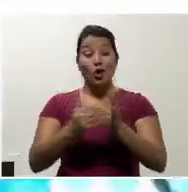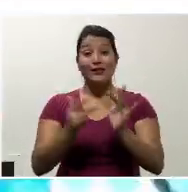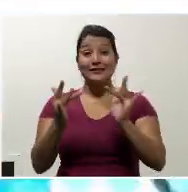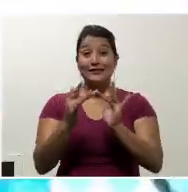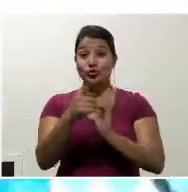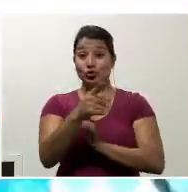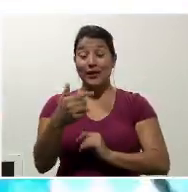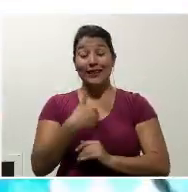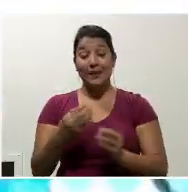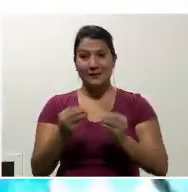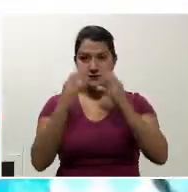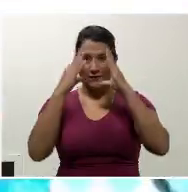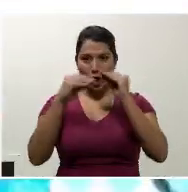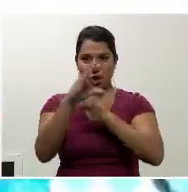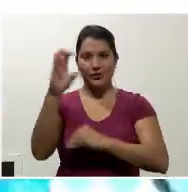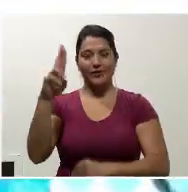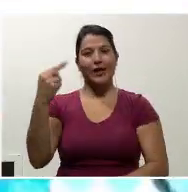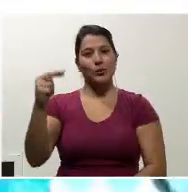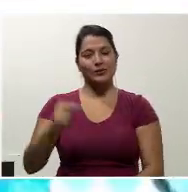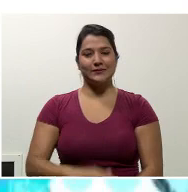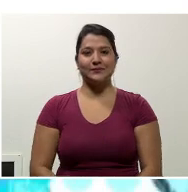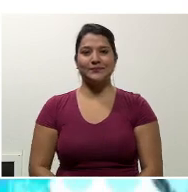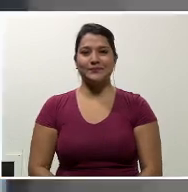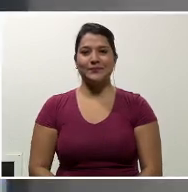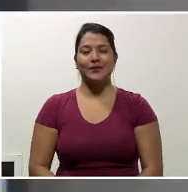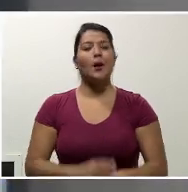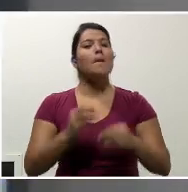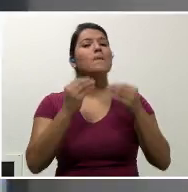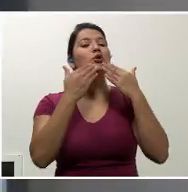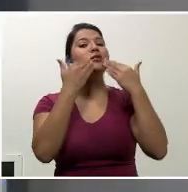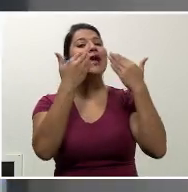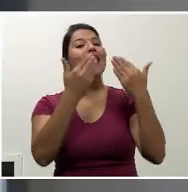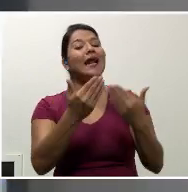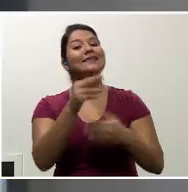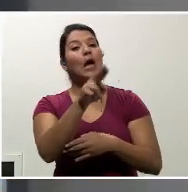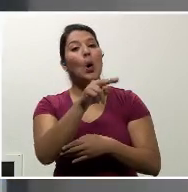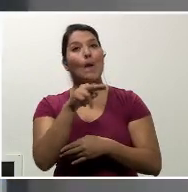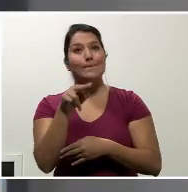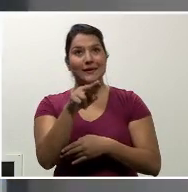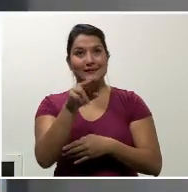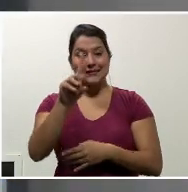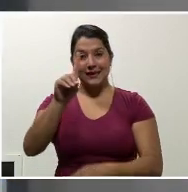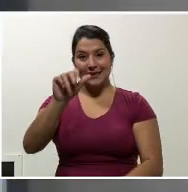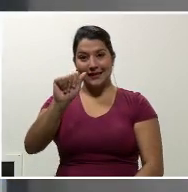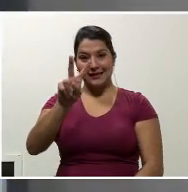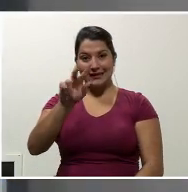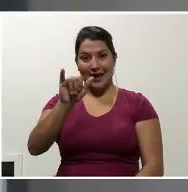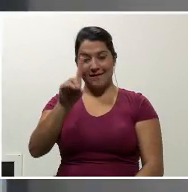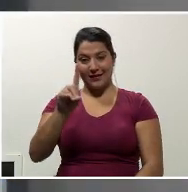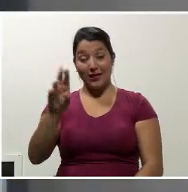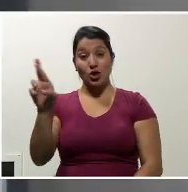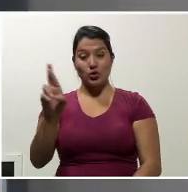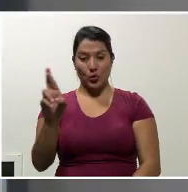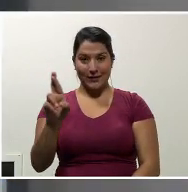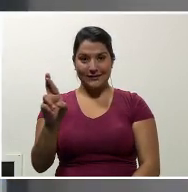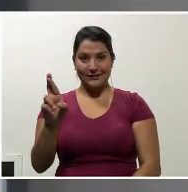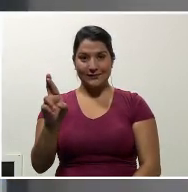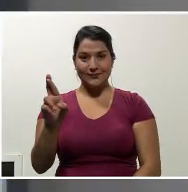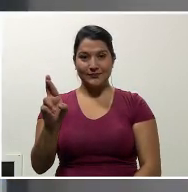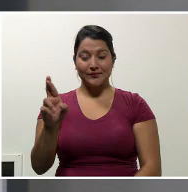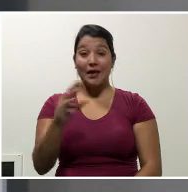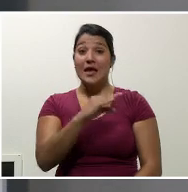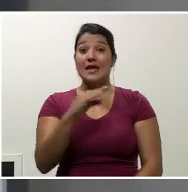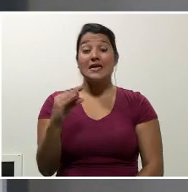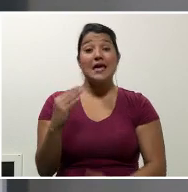que tienen más allá en Costa Rica Noticias. Muchísimas gracias a nuestro compañero David Roversi